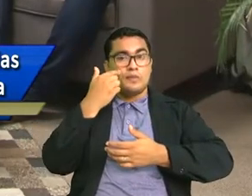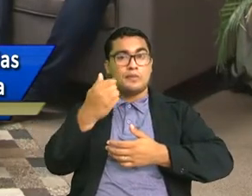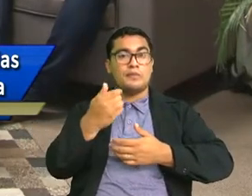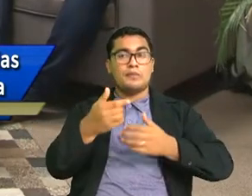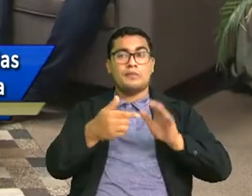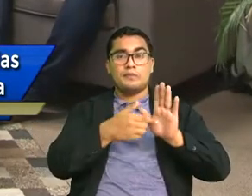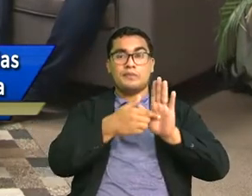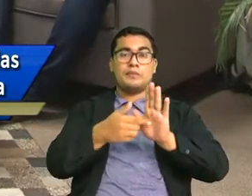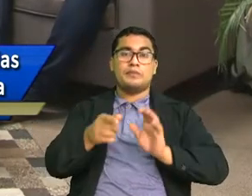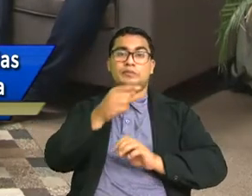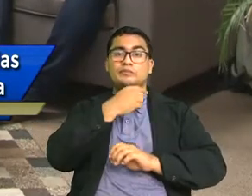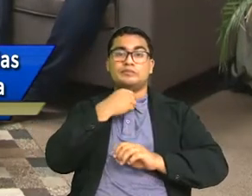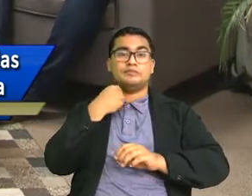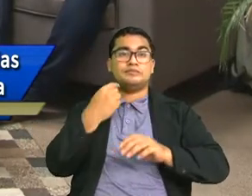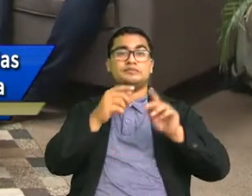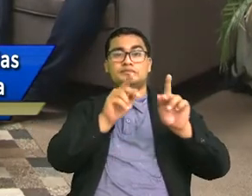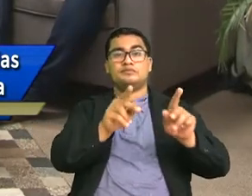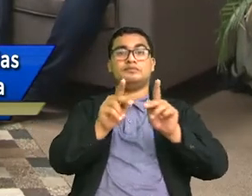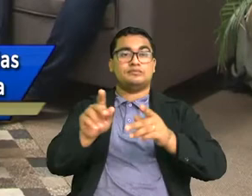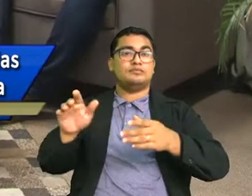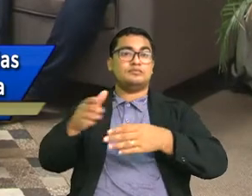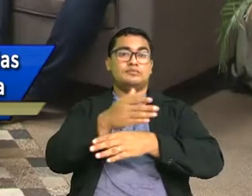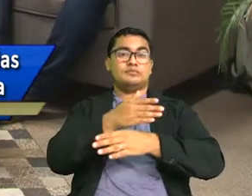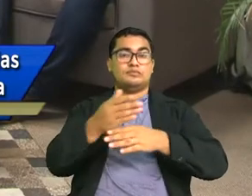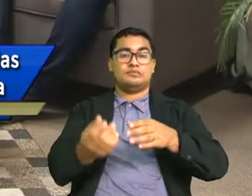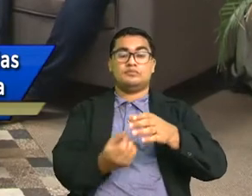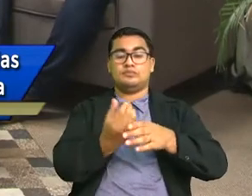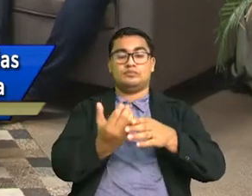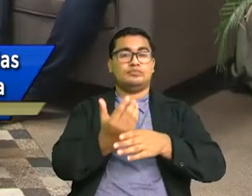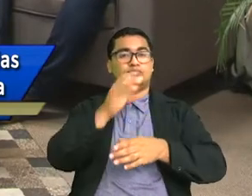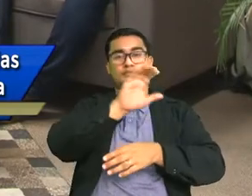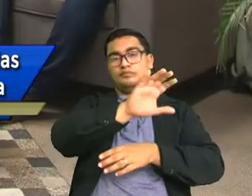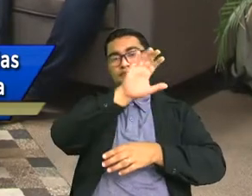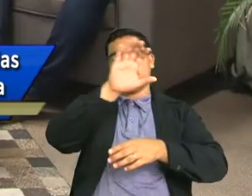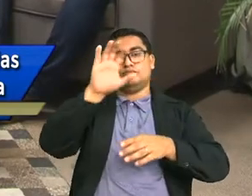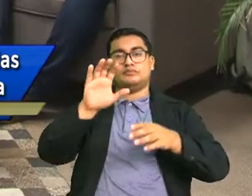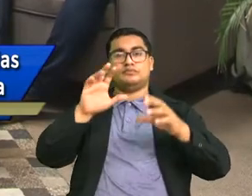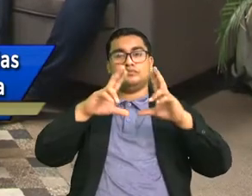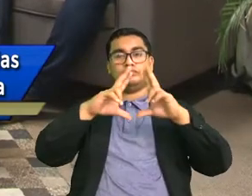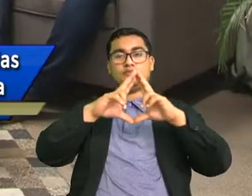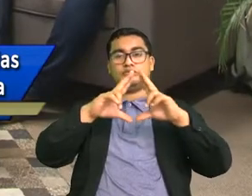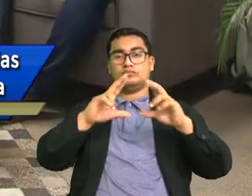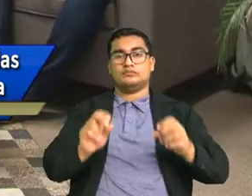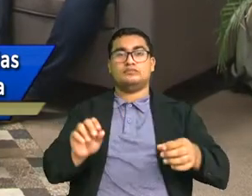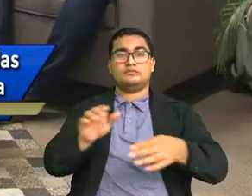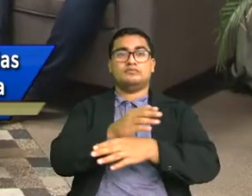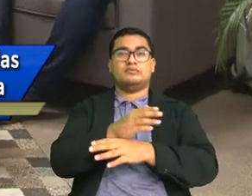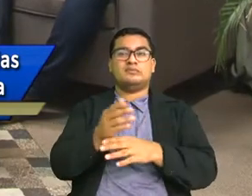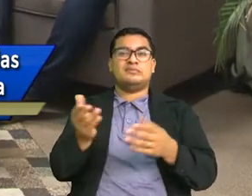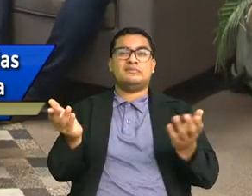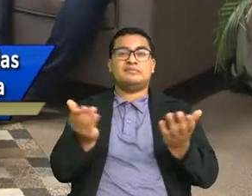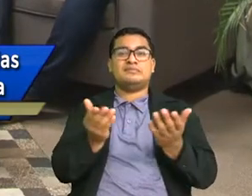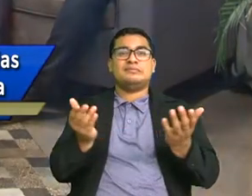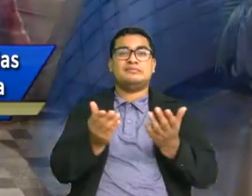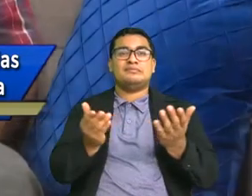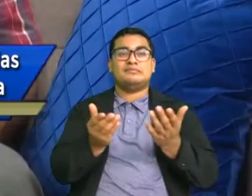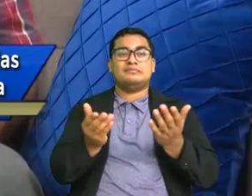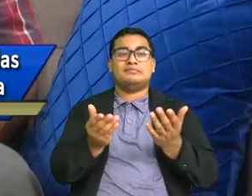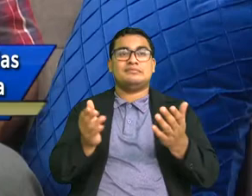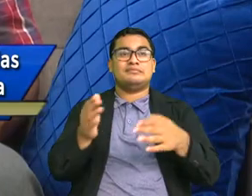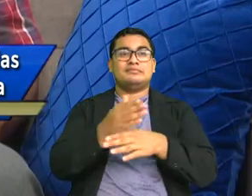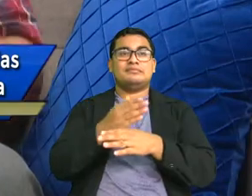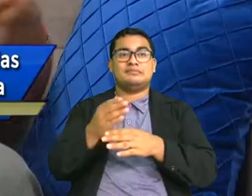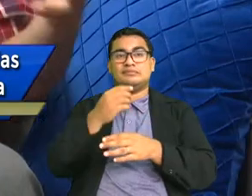tampoco realidad cada productor cada zona productiva tiene sus características peculiares dentro de esa dinámica como convergen esos espacios de